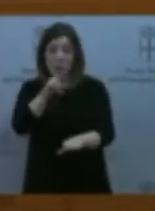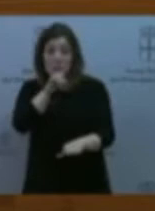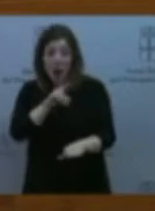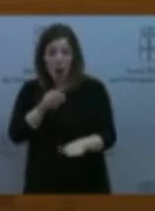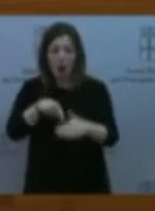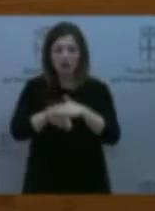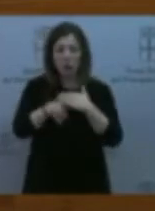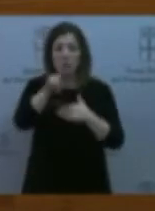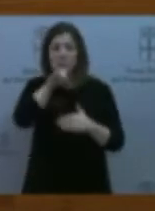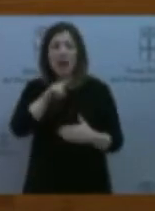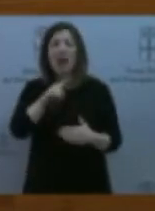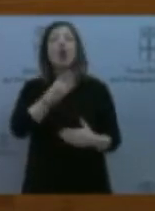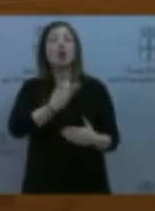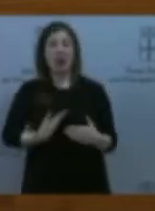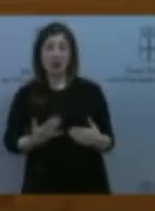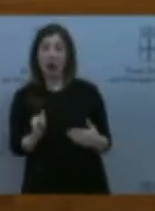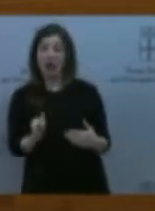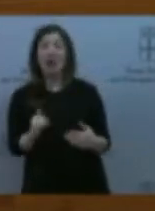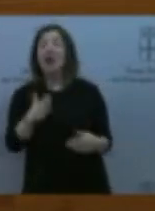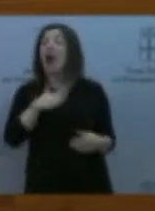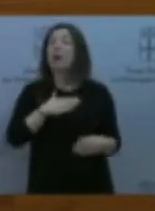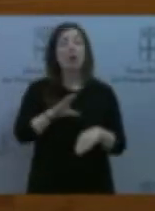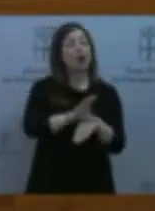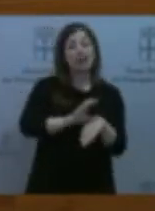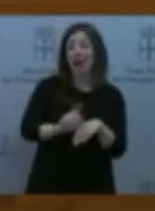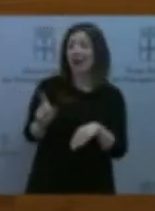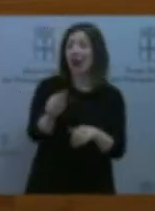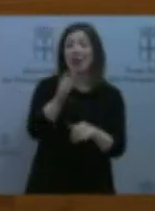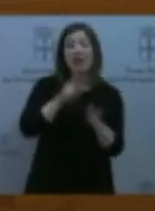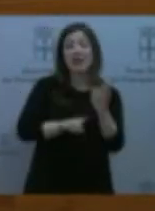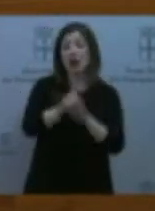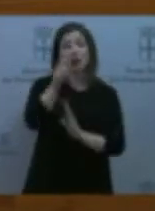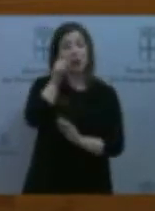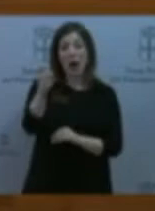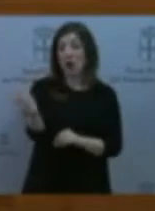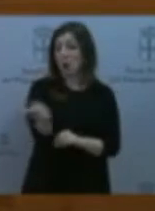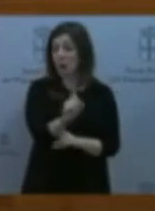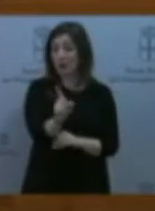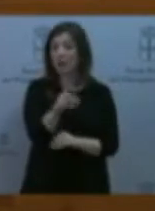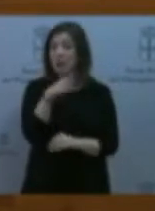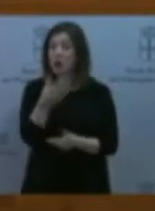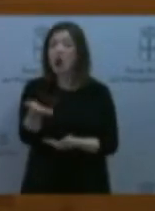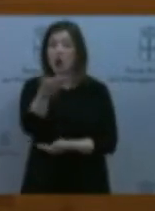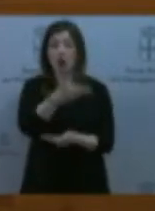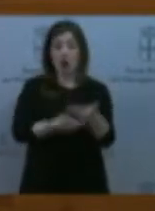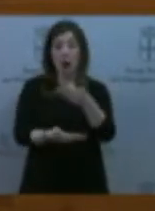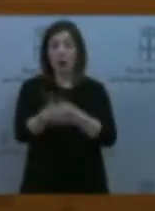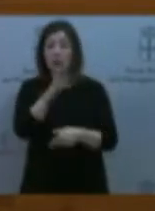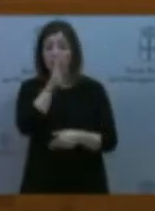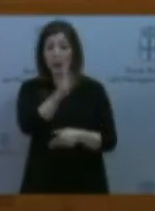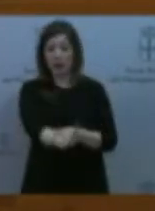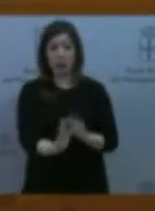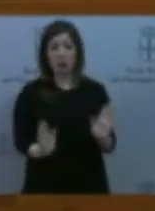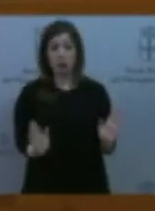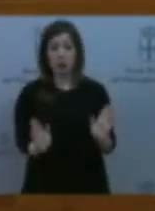Desarrollo Rural, que colabora directamente en forma de ayudas económicas